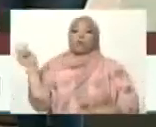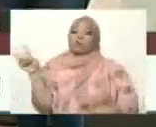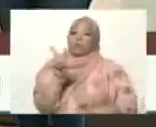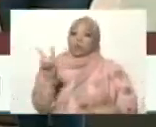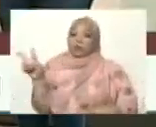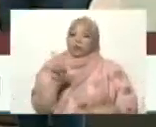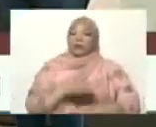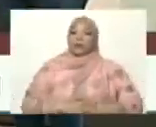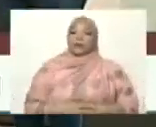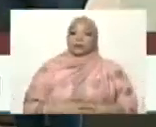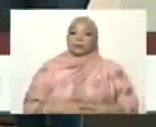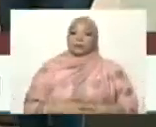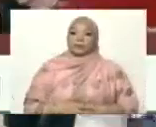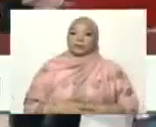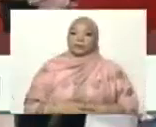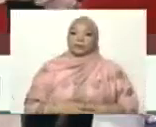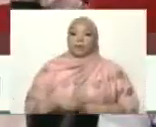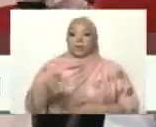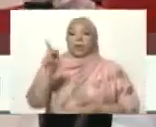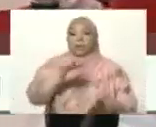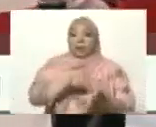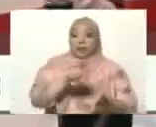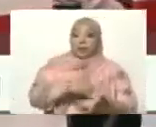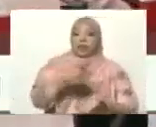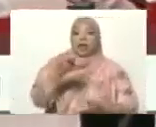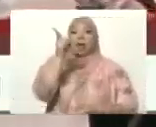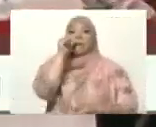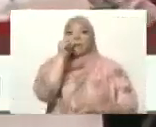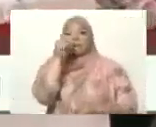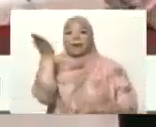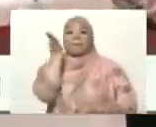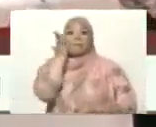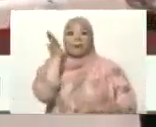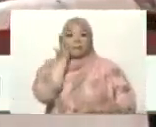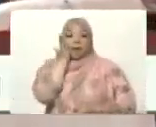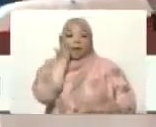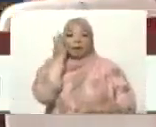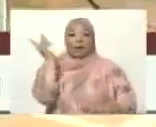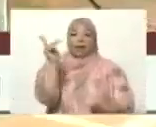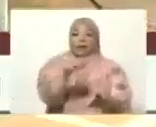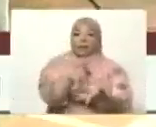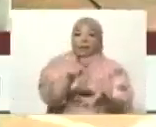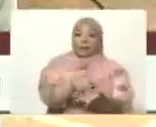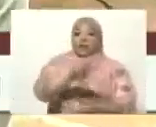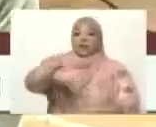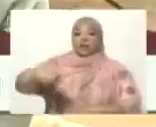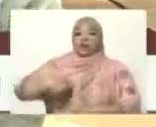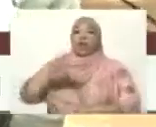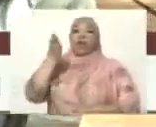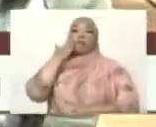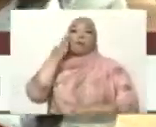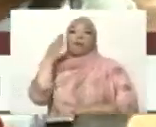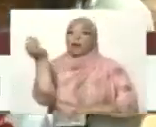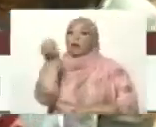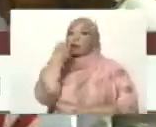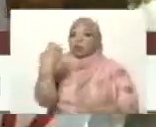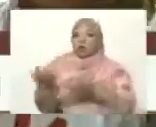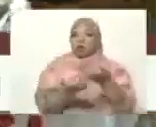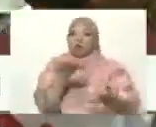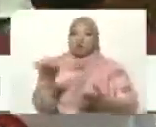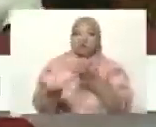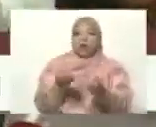también acá. Bueno, están los padres y representantes que están representados, nuestras madres cocineras también están por